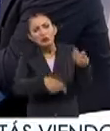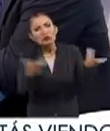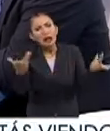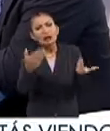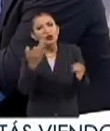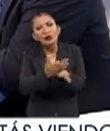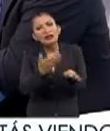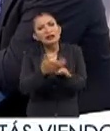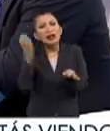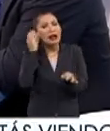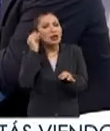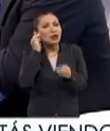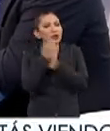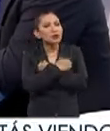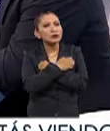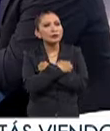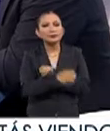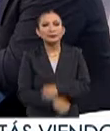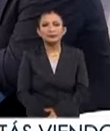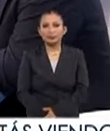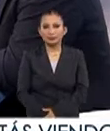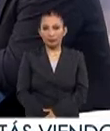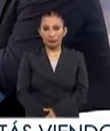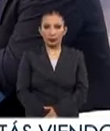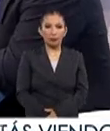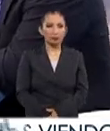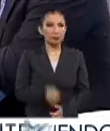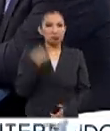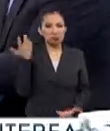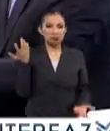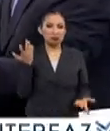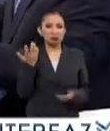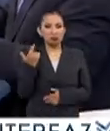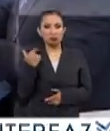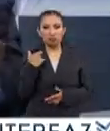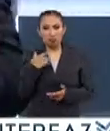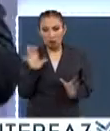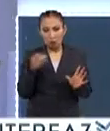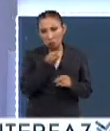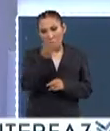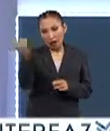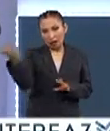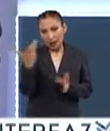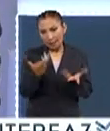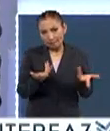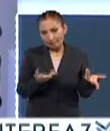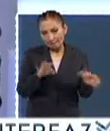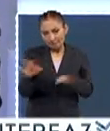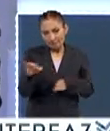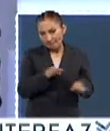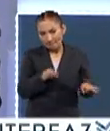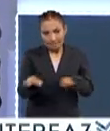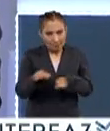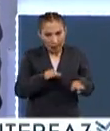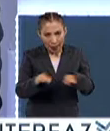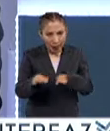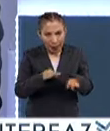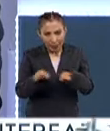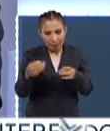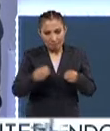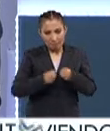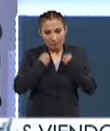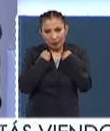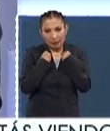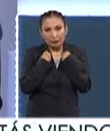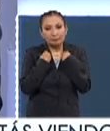que actualmente hace Radio Educación? Bueno, me parece que como en cualquier ejercicio de la